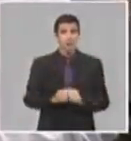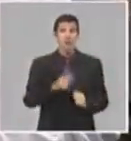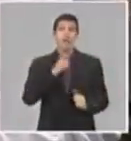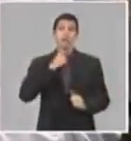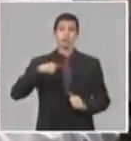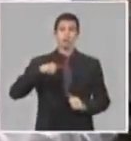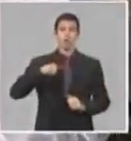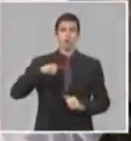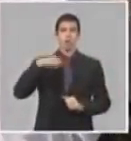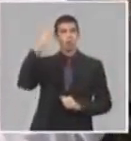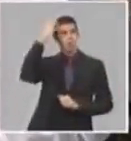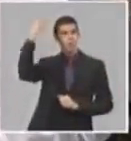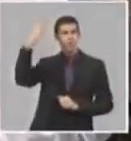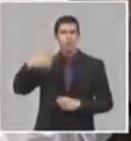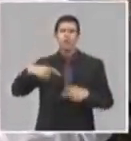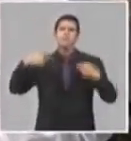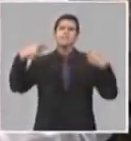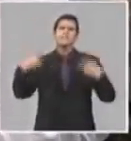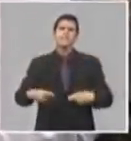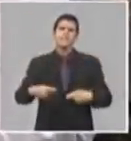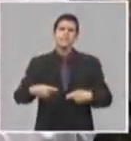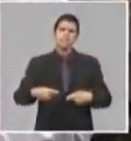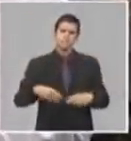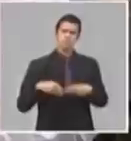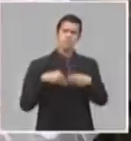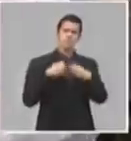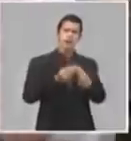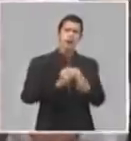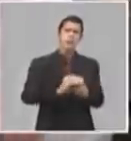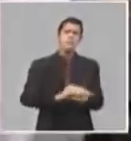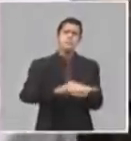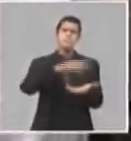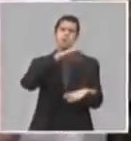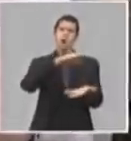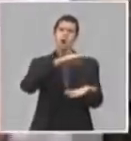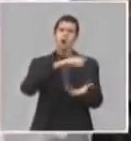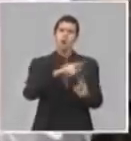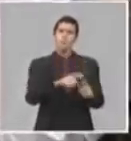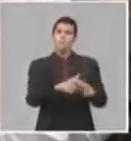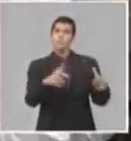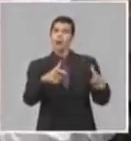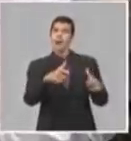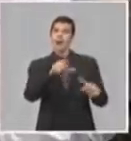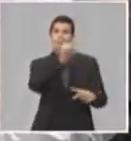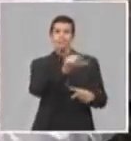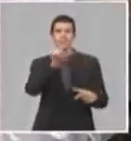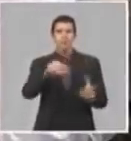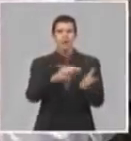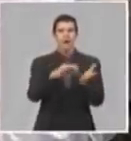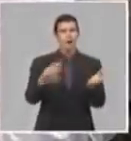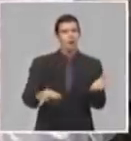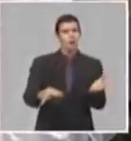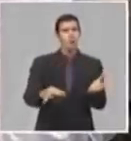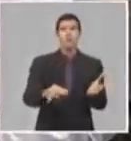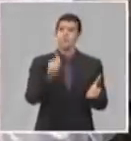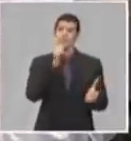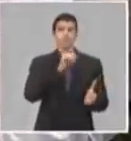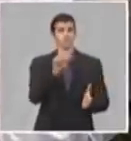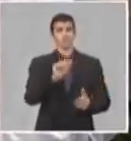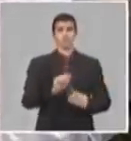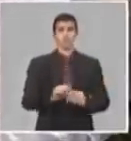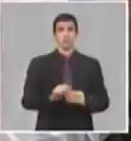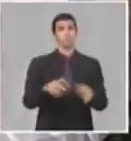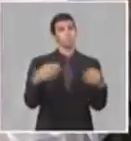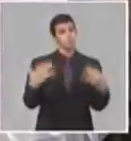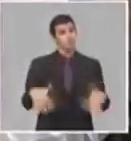para dar un nivel mayor de respaldo. Quisiéramos dar más, pero hay que ser objetivos en ese sentido. También se van a dar 6 onzas de